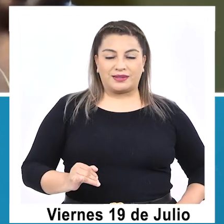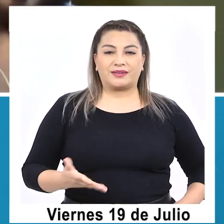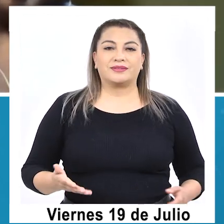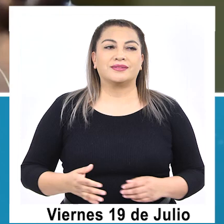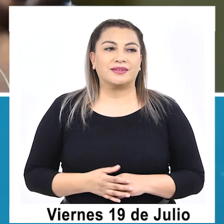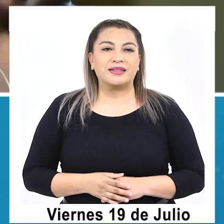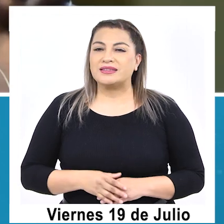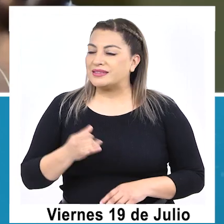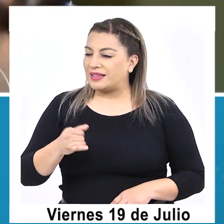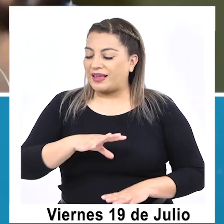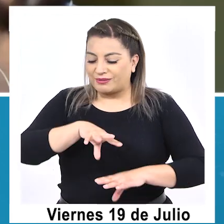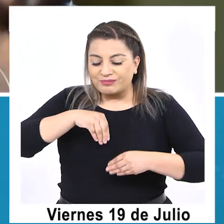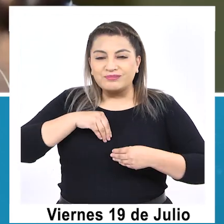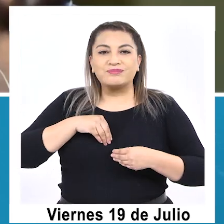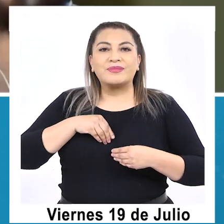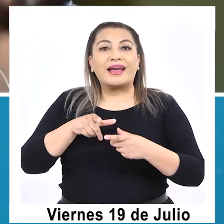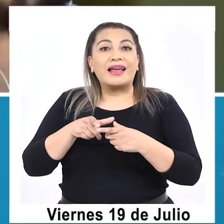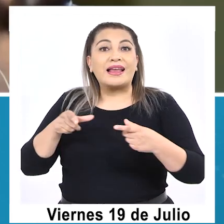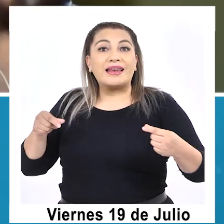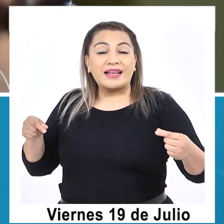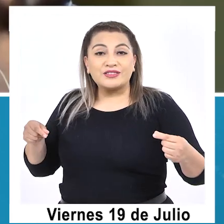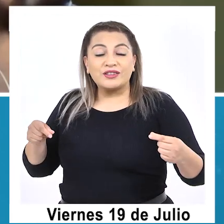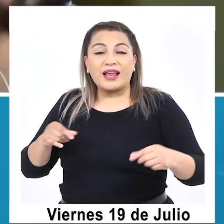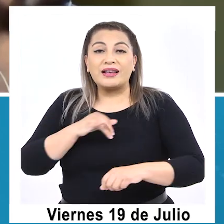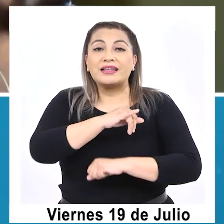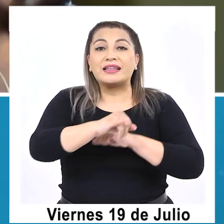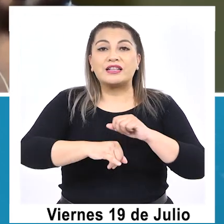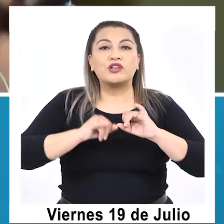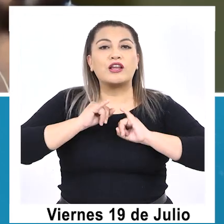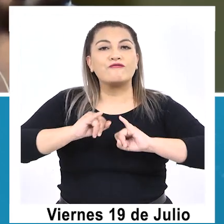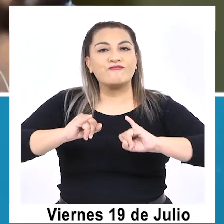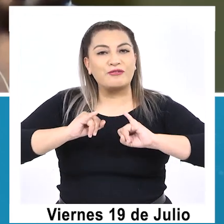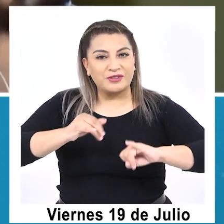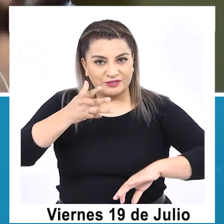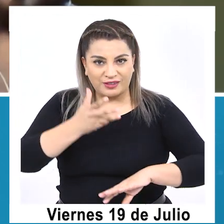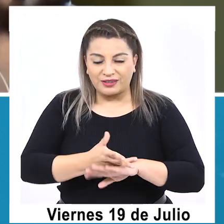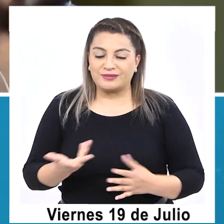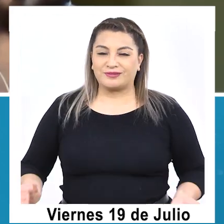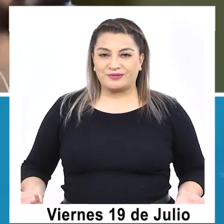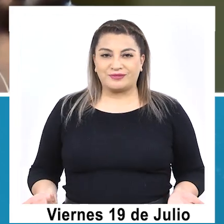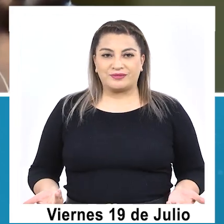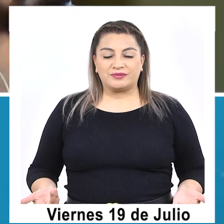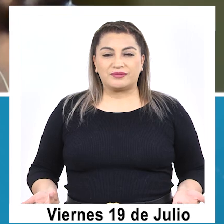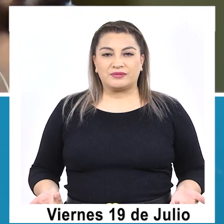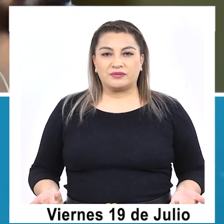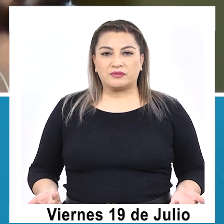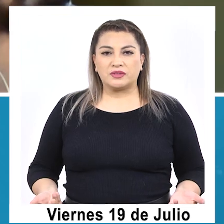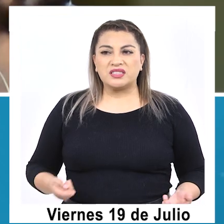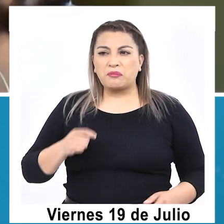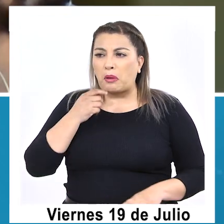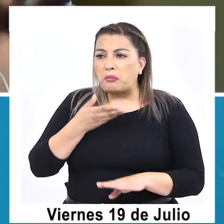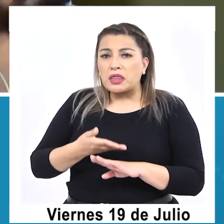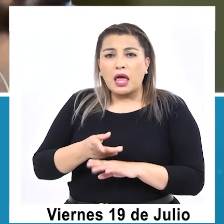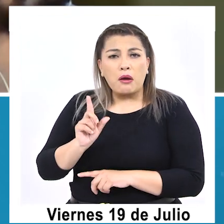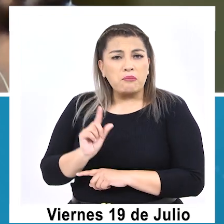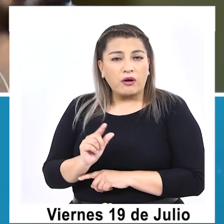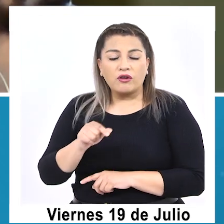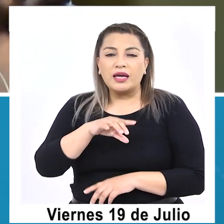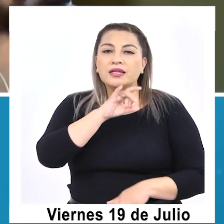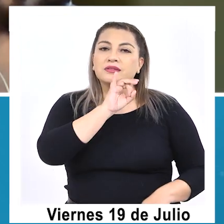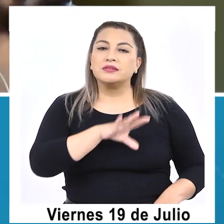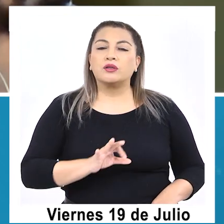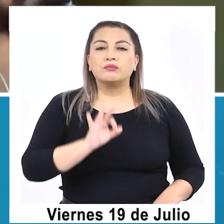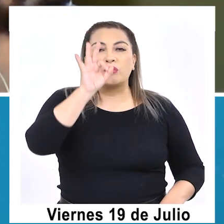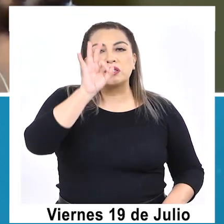guías alimentarias, tanto a nivel nacional como a nivel internacional. O sea, lo que se nos pide es bastante poco y en Chile